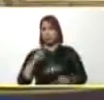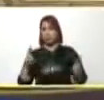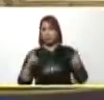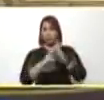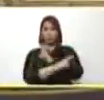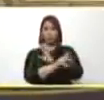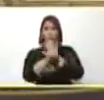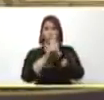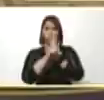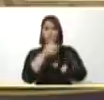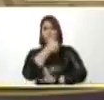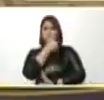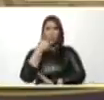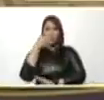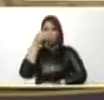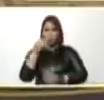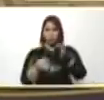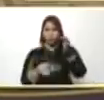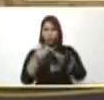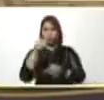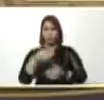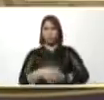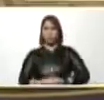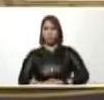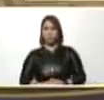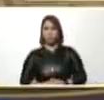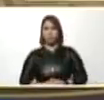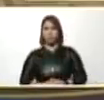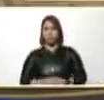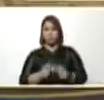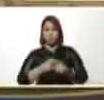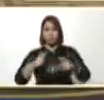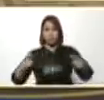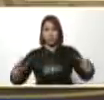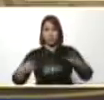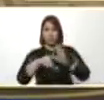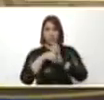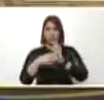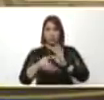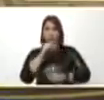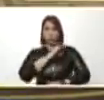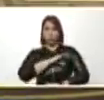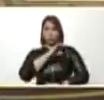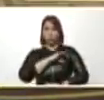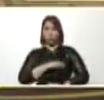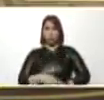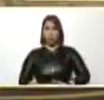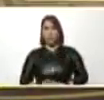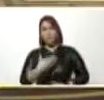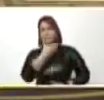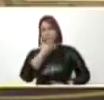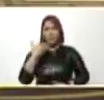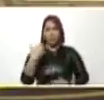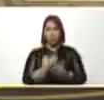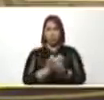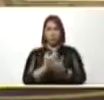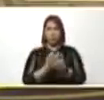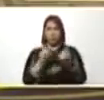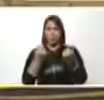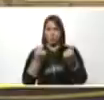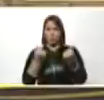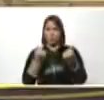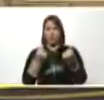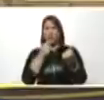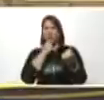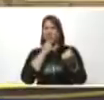ley para mejorar la justicia, para ampliar derechos sociales, para mejorar la economía, ¿a